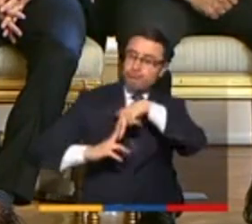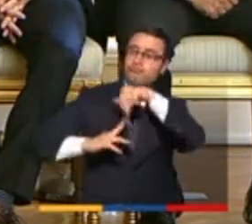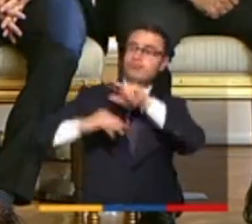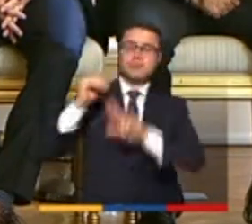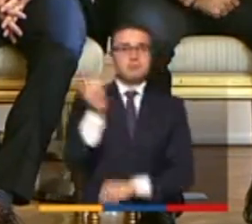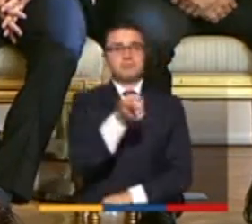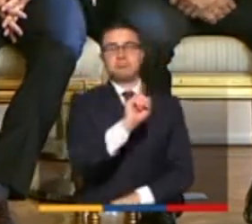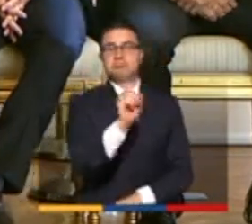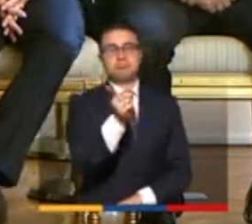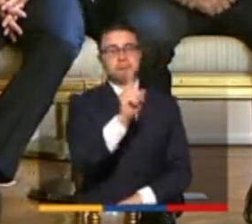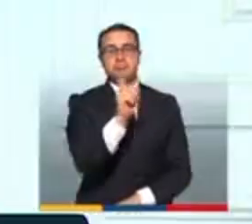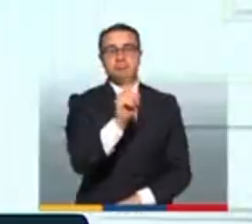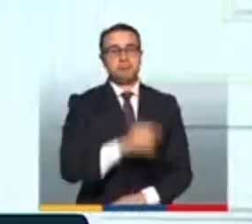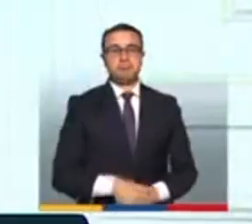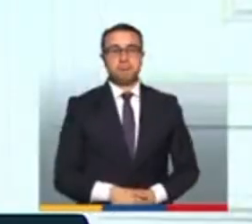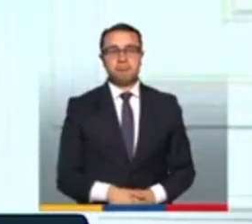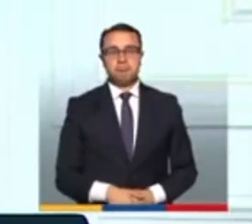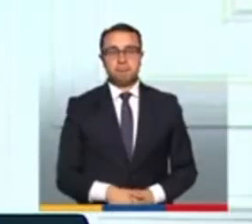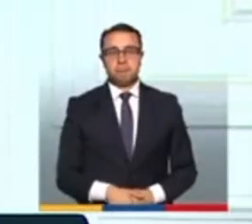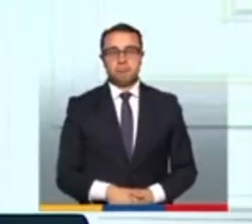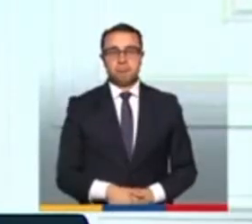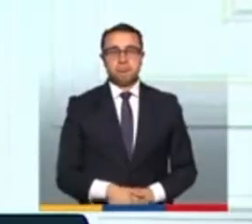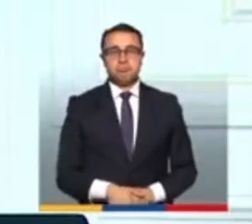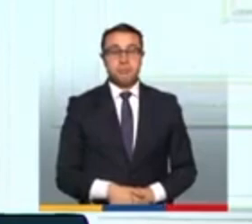qué se construyeron?